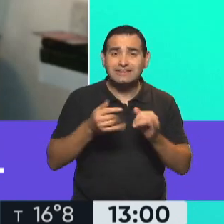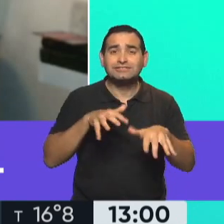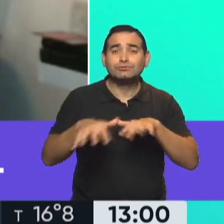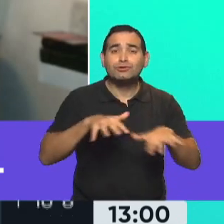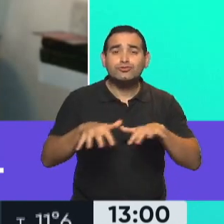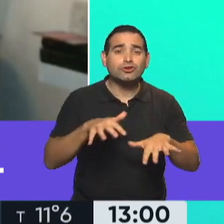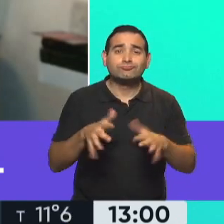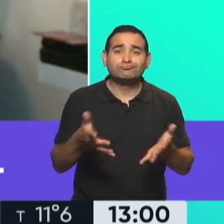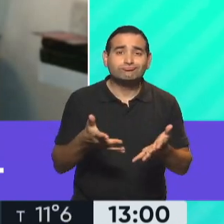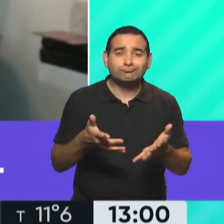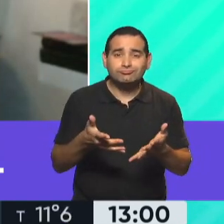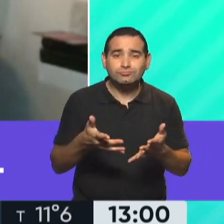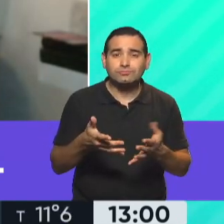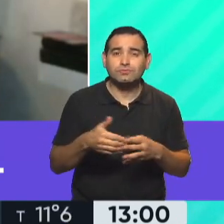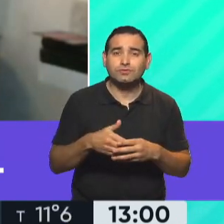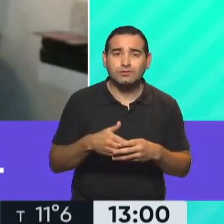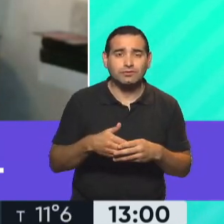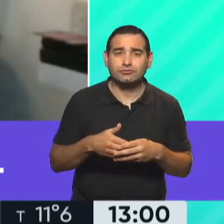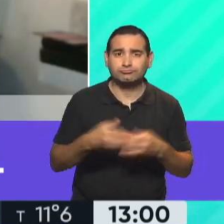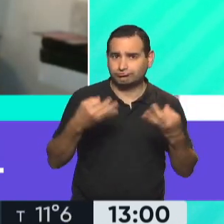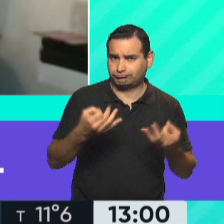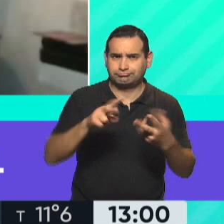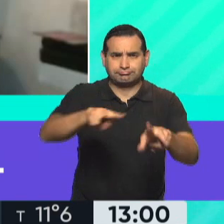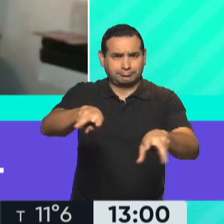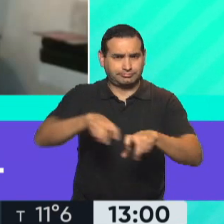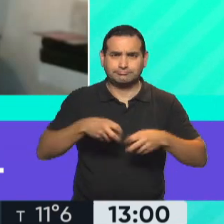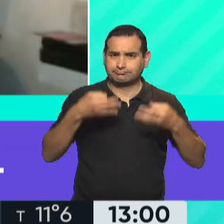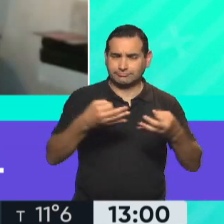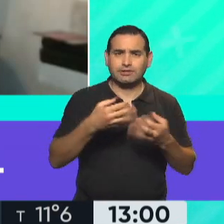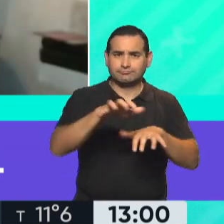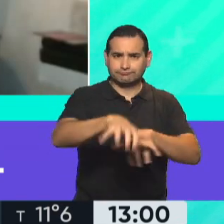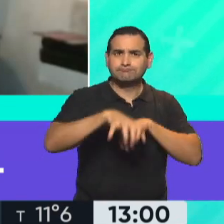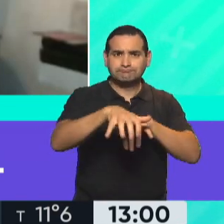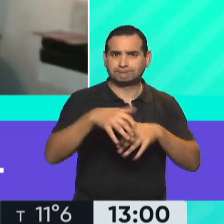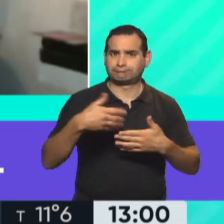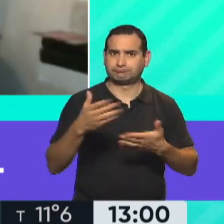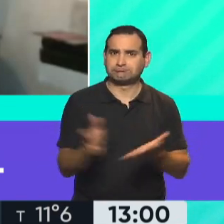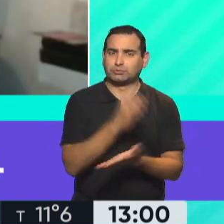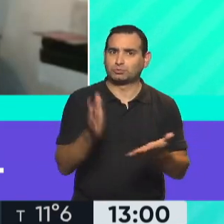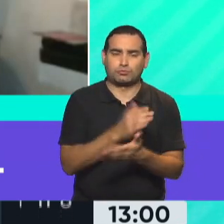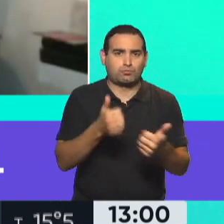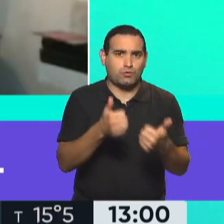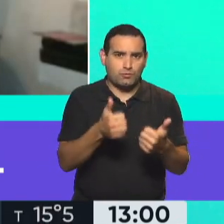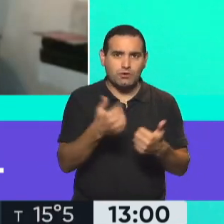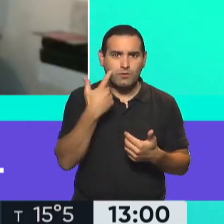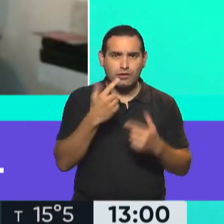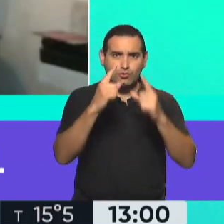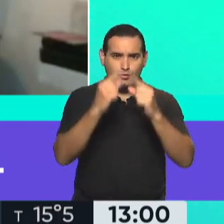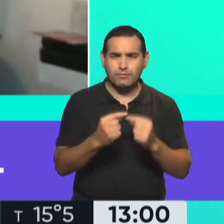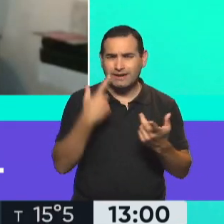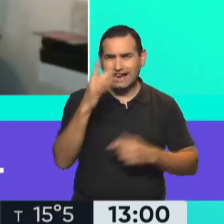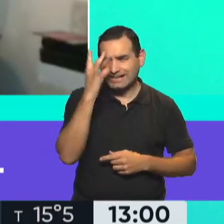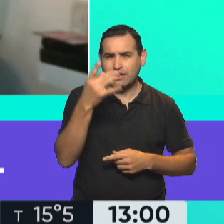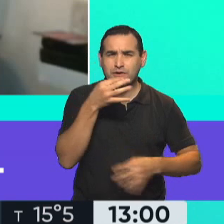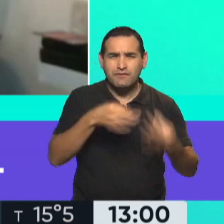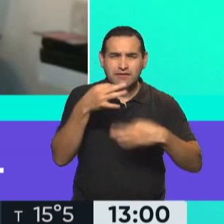situación de muy buena rentabilidad que tiene el sector agropecuario, porque lo vemos en los otros números. Récord de